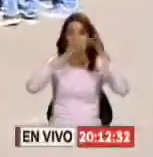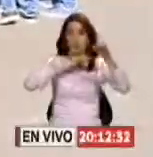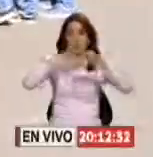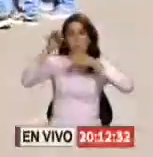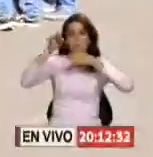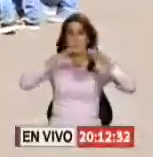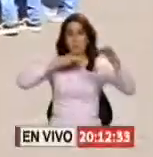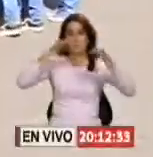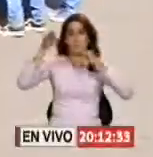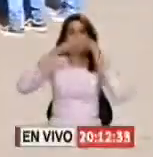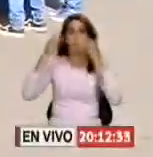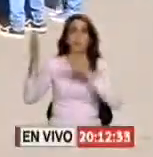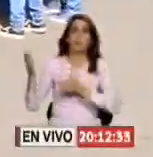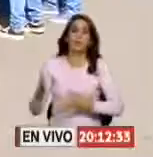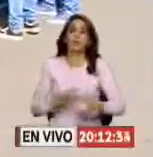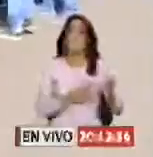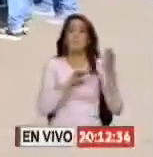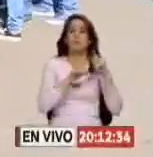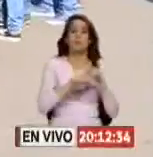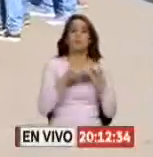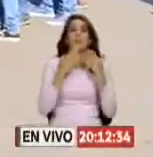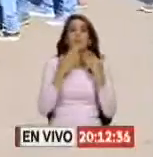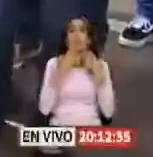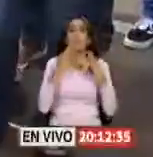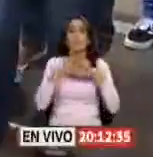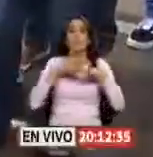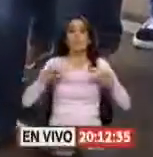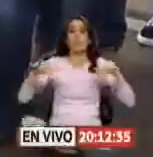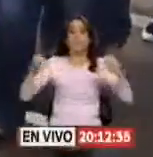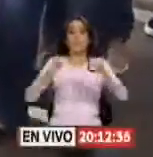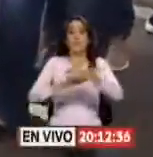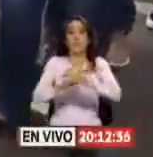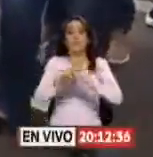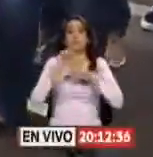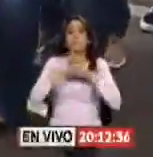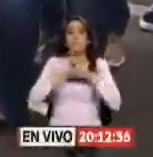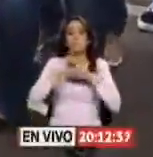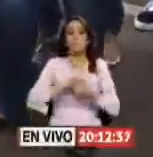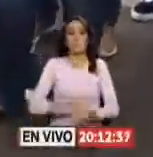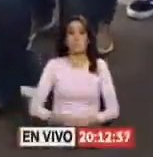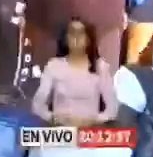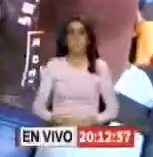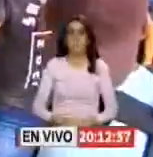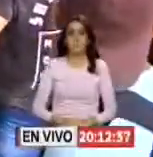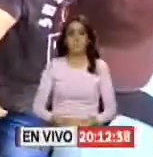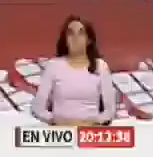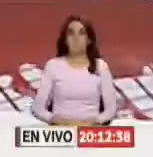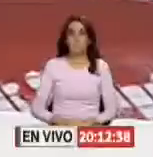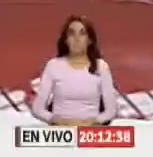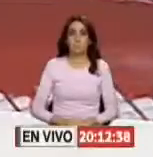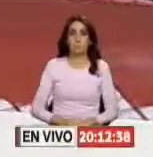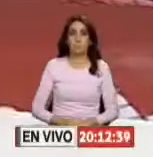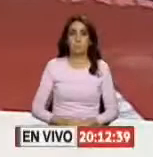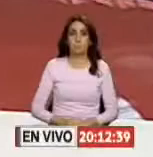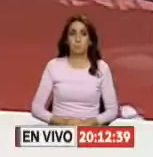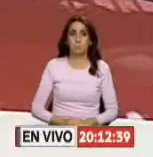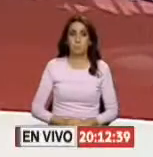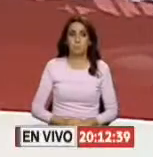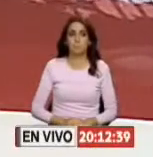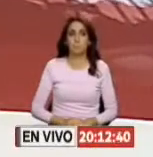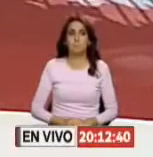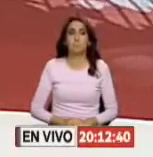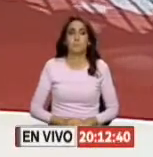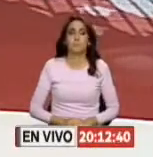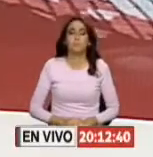Monetario Internacional para saber sobre qué terreno se pisará luego. Javier Ceballos, Telediario. Desde la